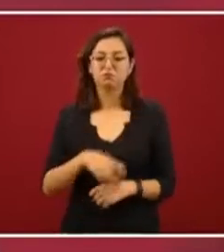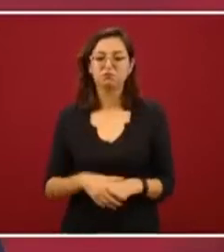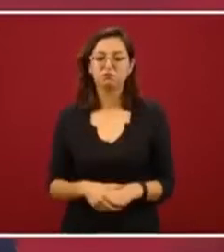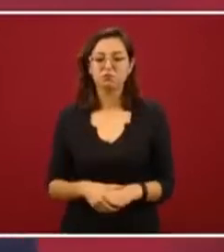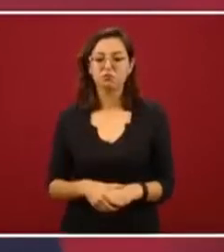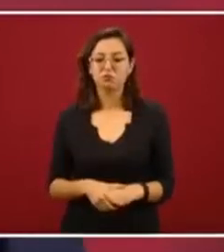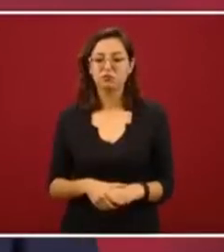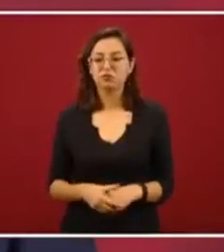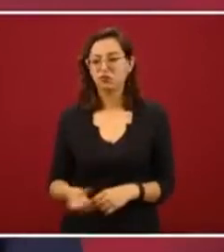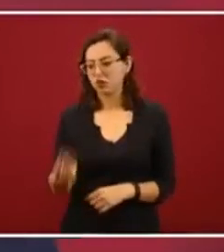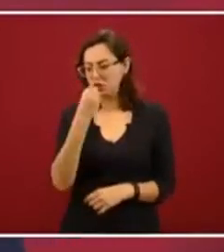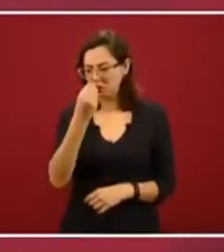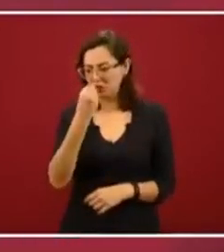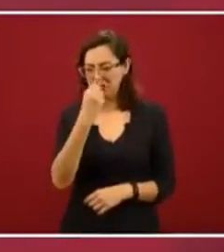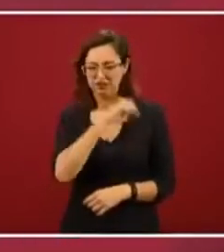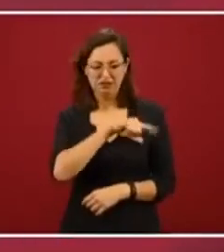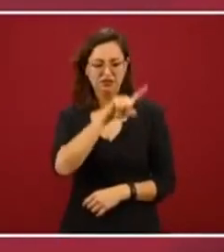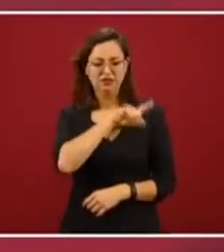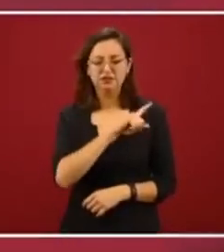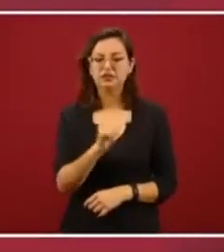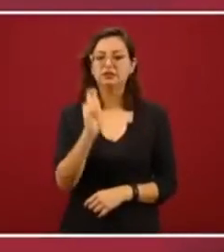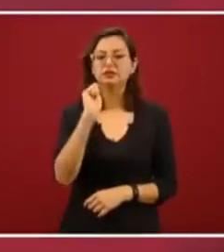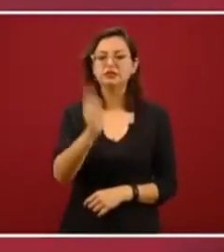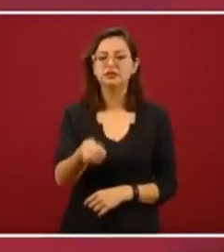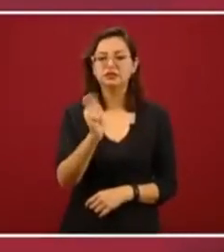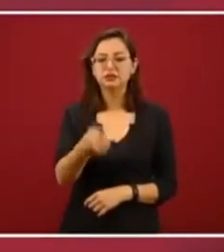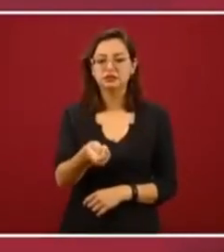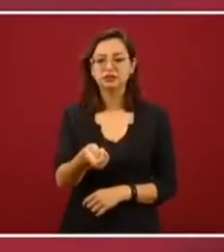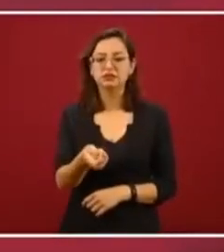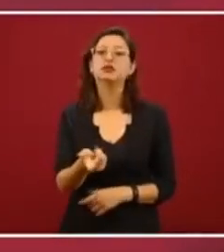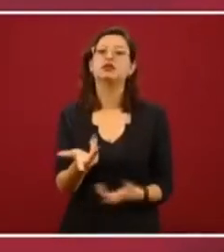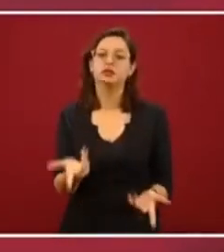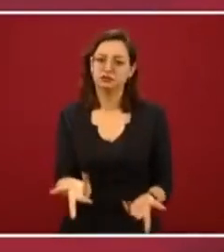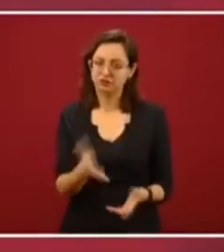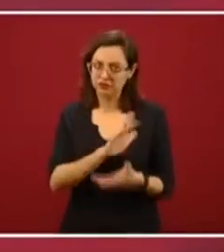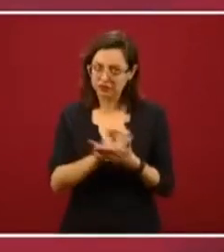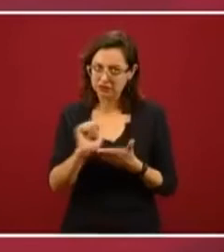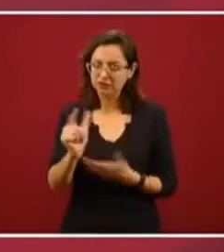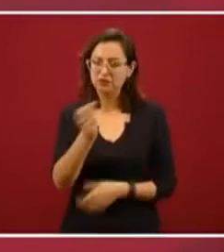Buena alimentación significa comer sano.